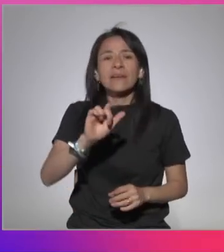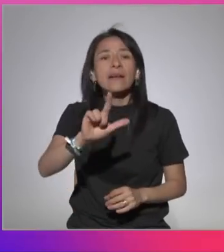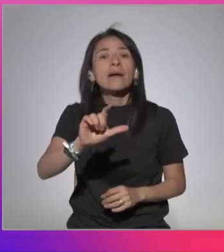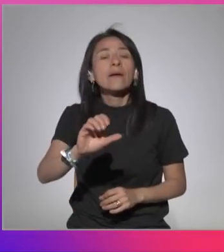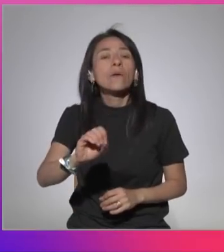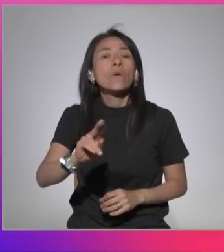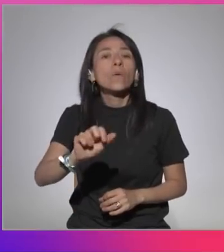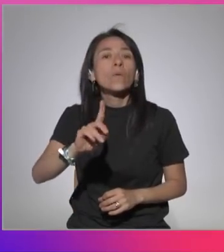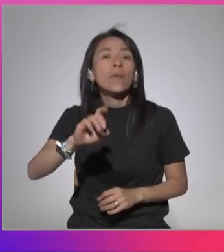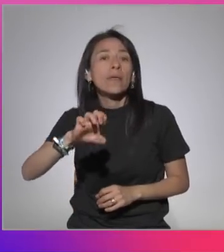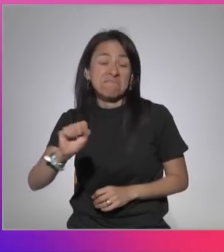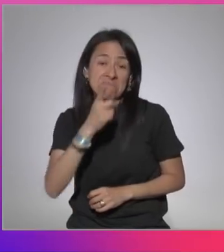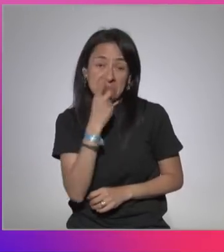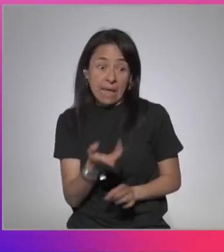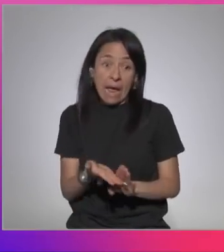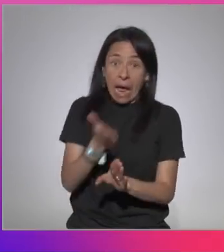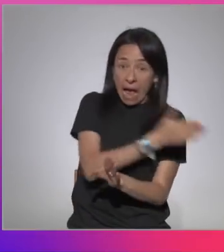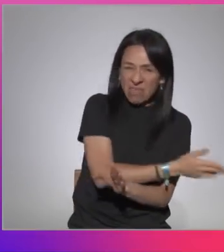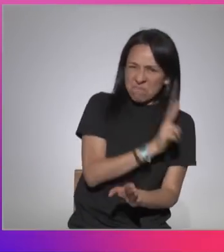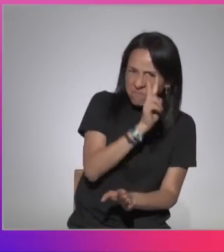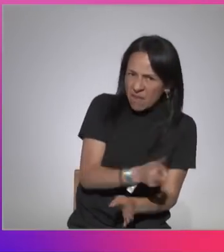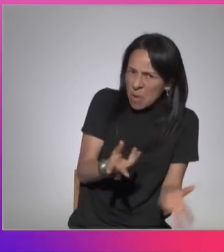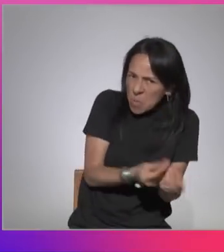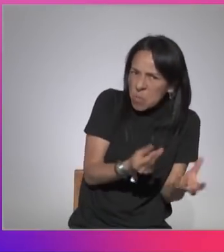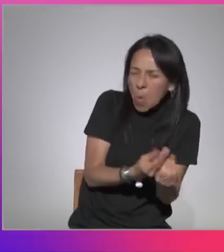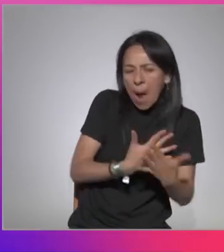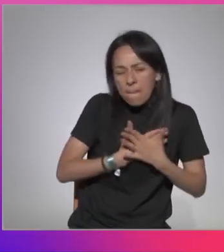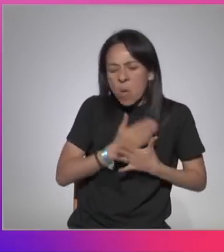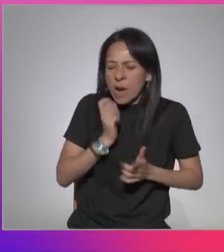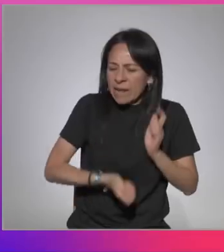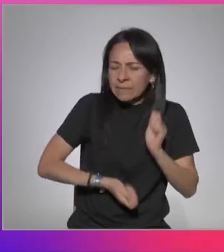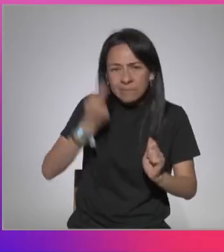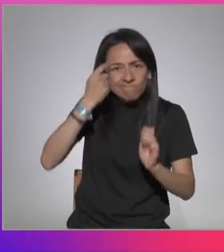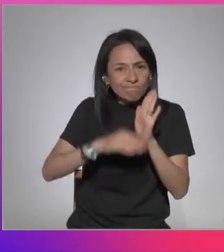se trabajó el amor maduro se llegará bien. Si no,